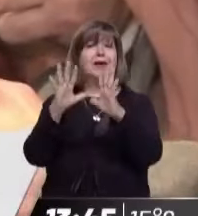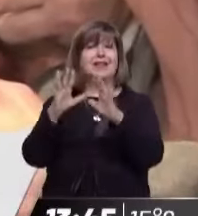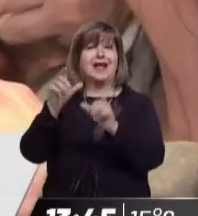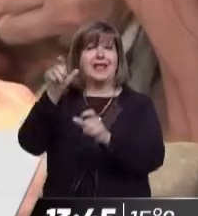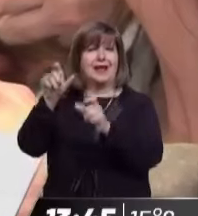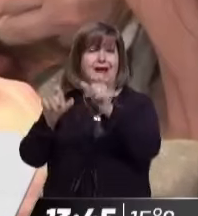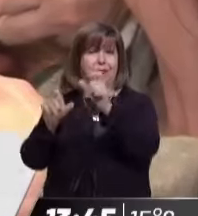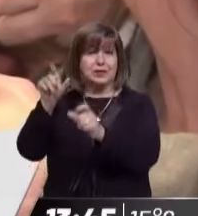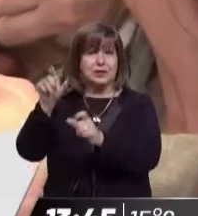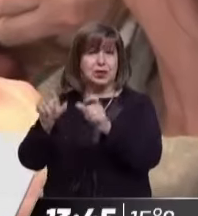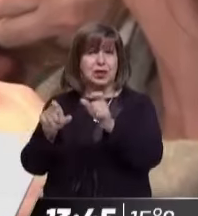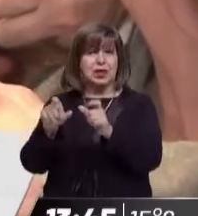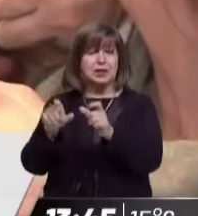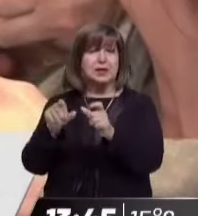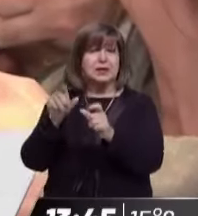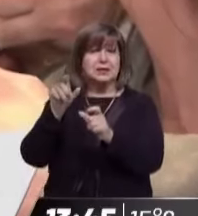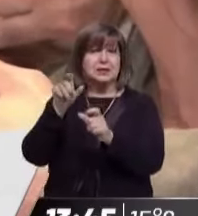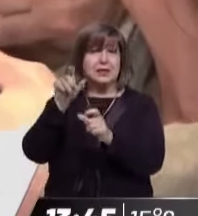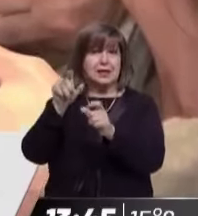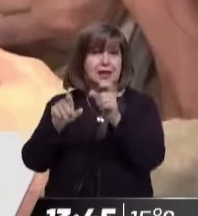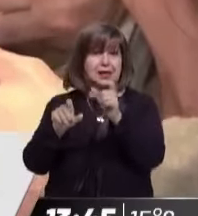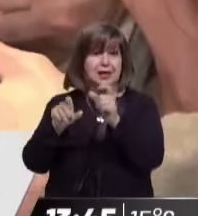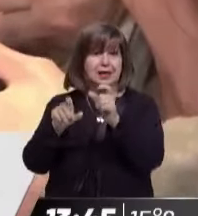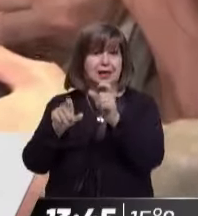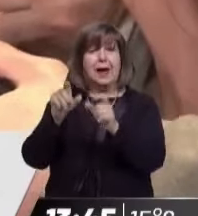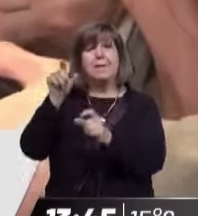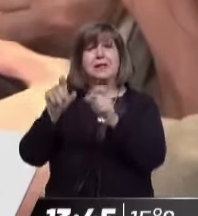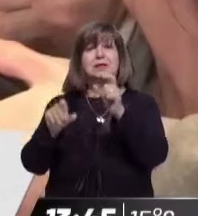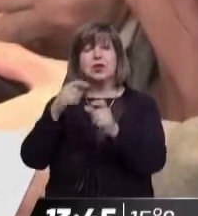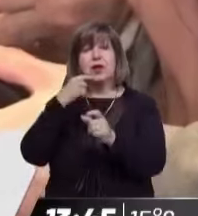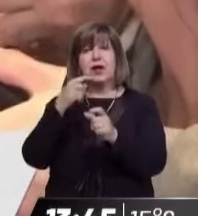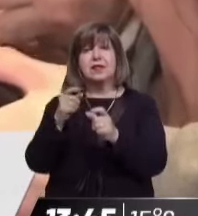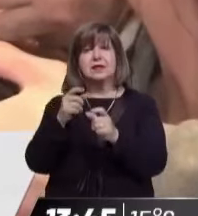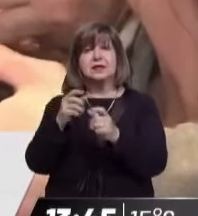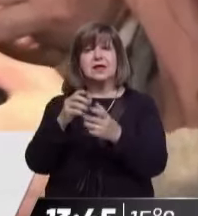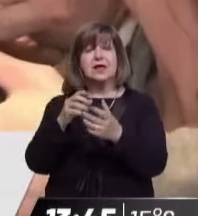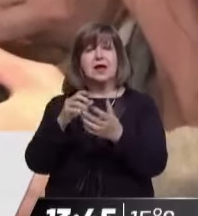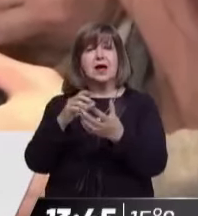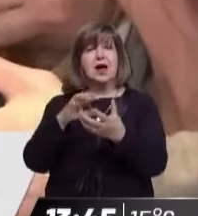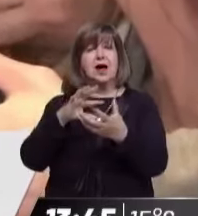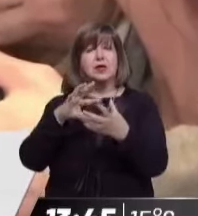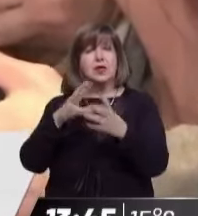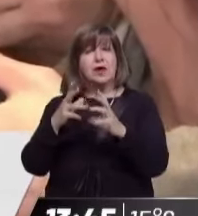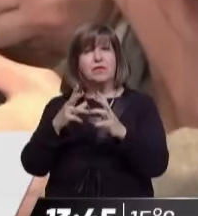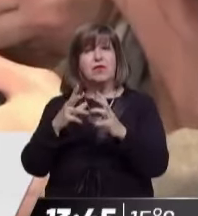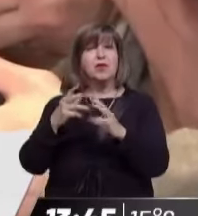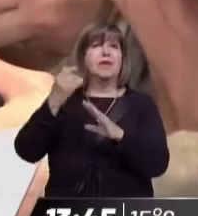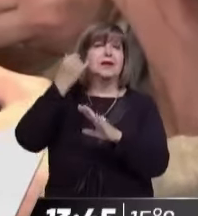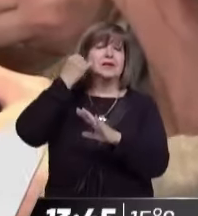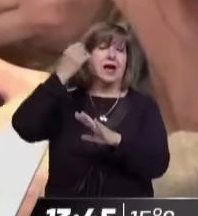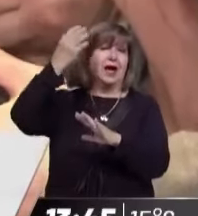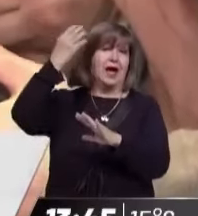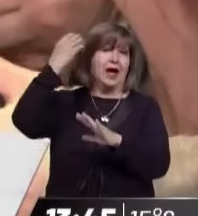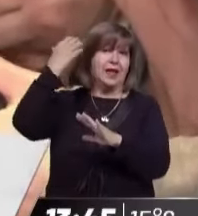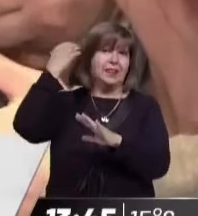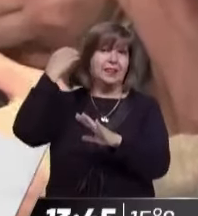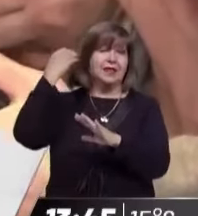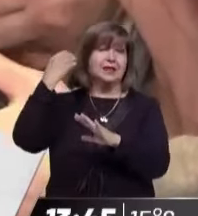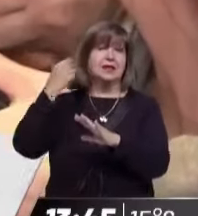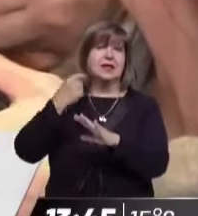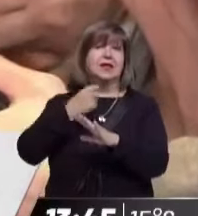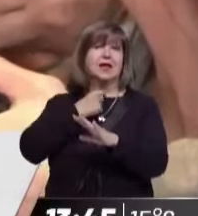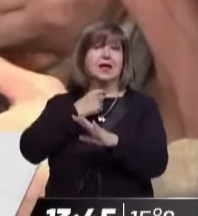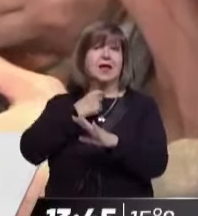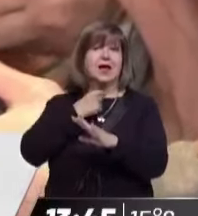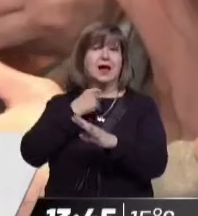si las personas consideran que hay una lectura distinta respecto a lo que pasó en el pasado y quieren dar vuelta